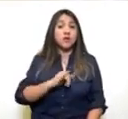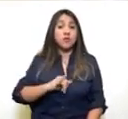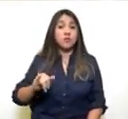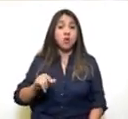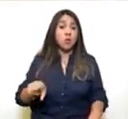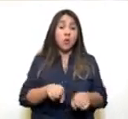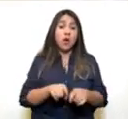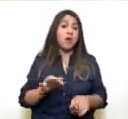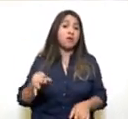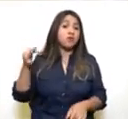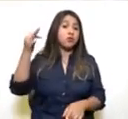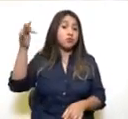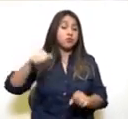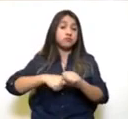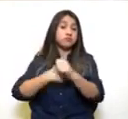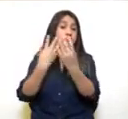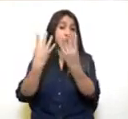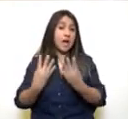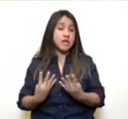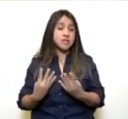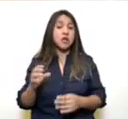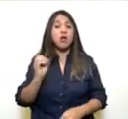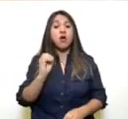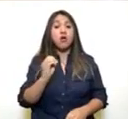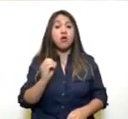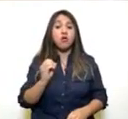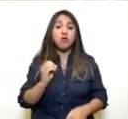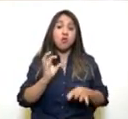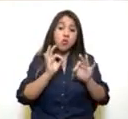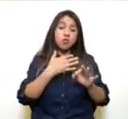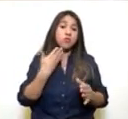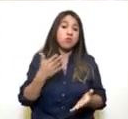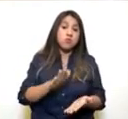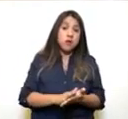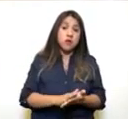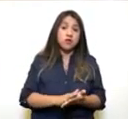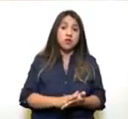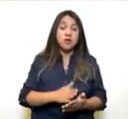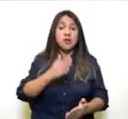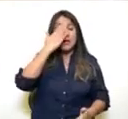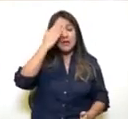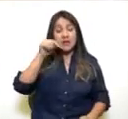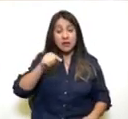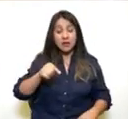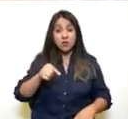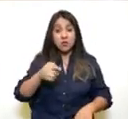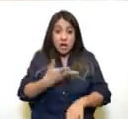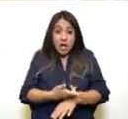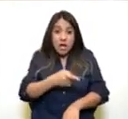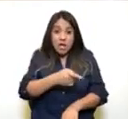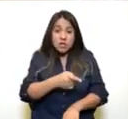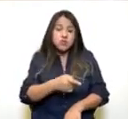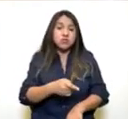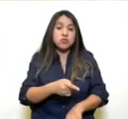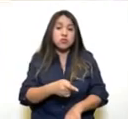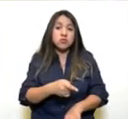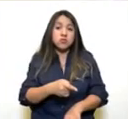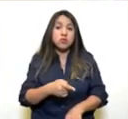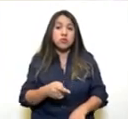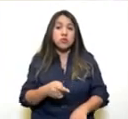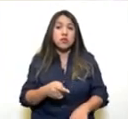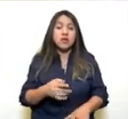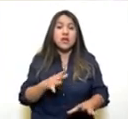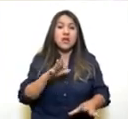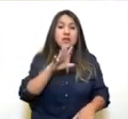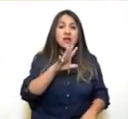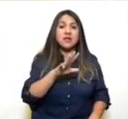cárcel o van a terminar muerto y lo que hoy día existe quitadas de droga